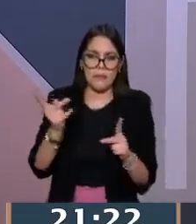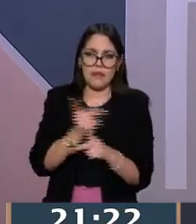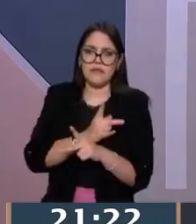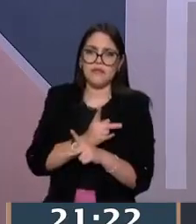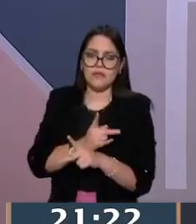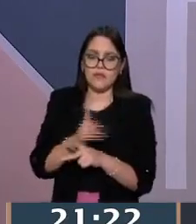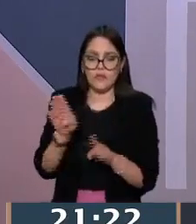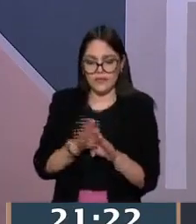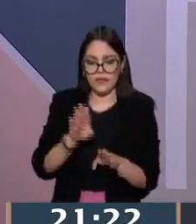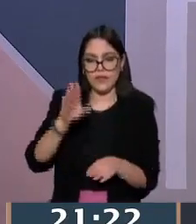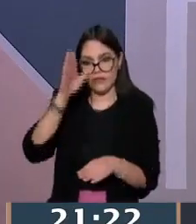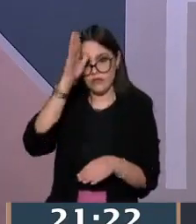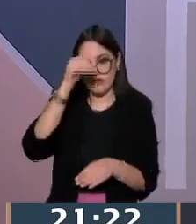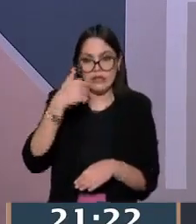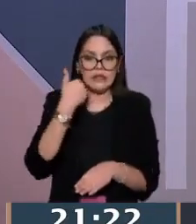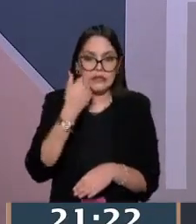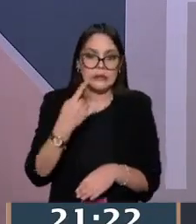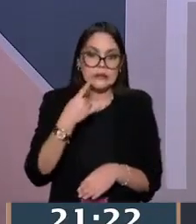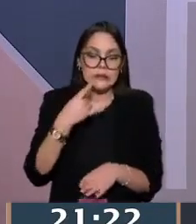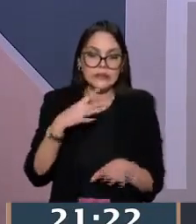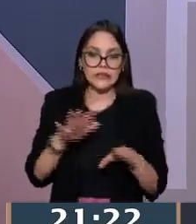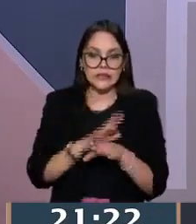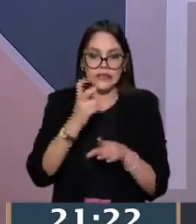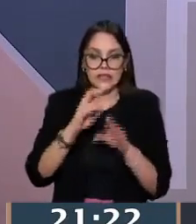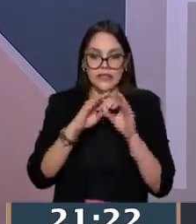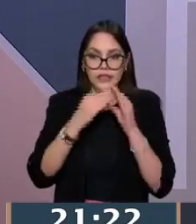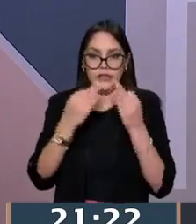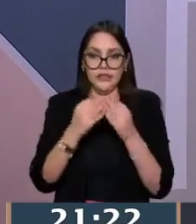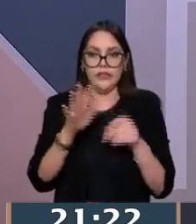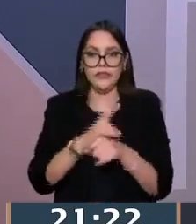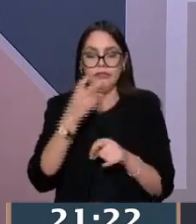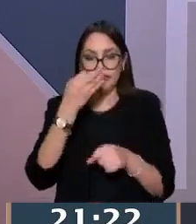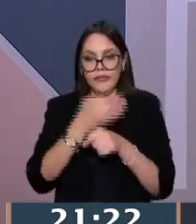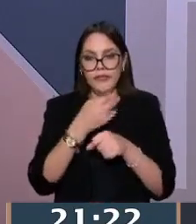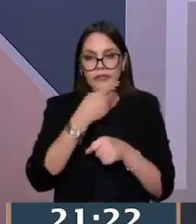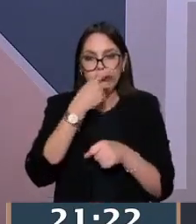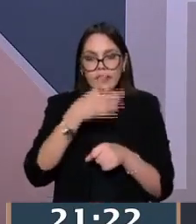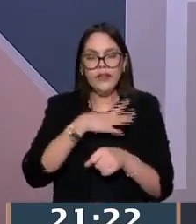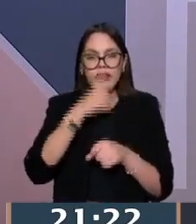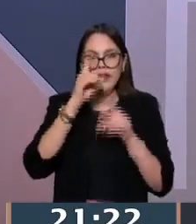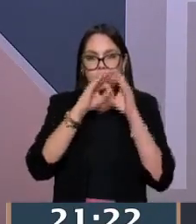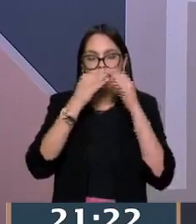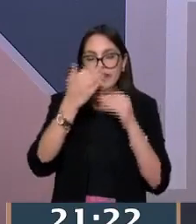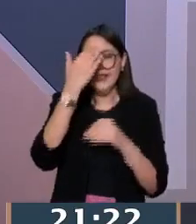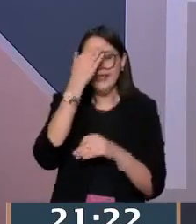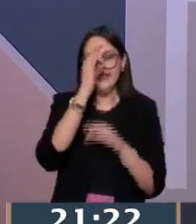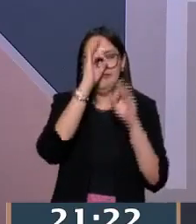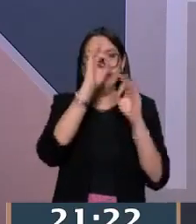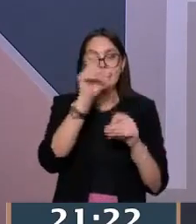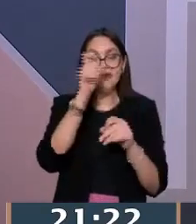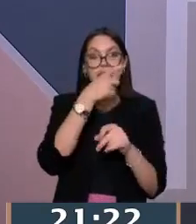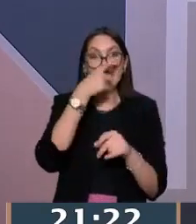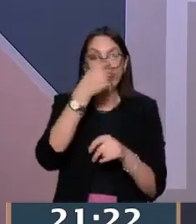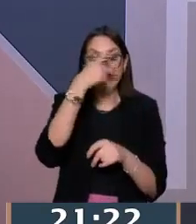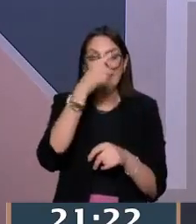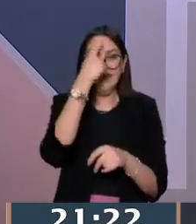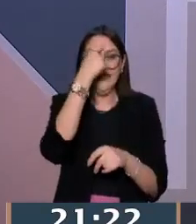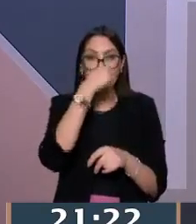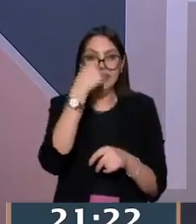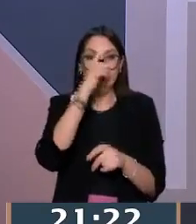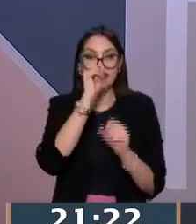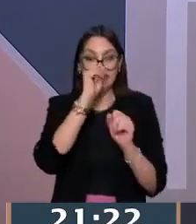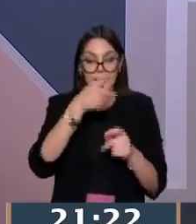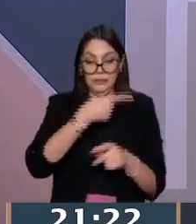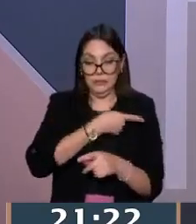digamos, tratado de modificar esa estructura. Y aquí hay una cuestión que se conoce muy bien, y es que si el rostro de la